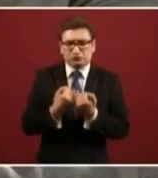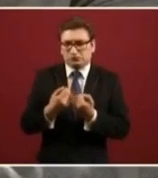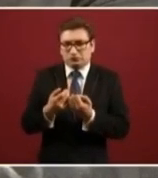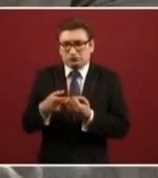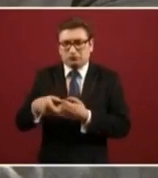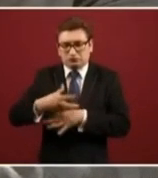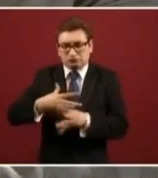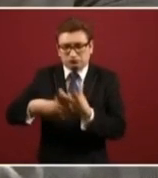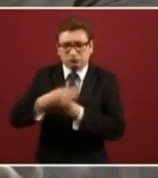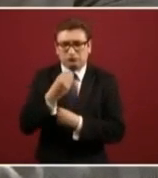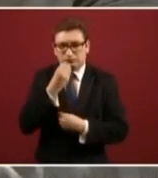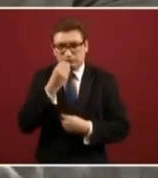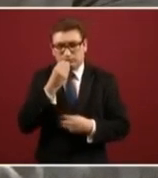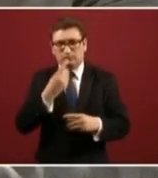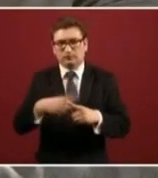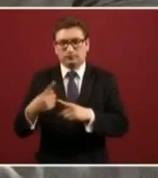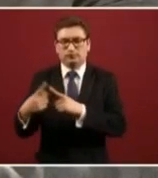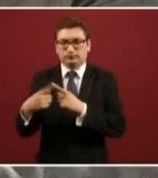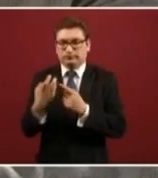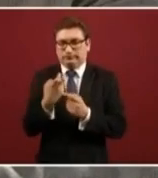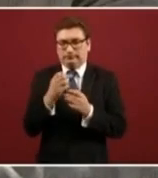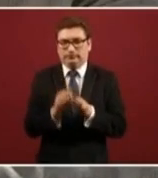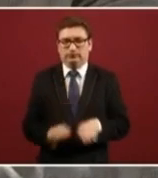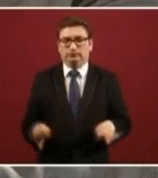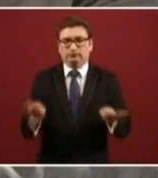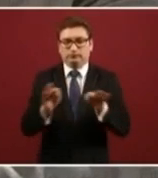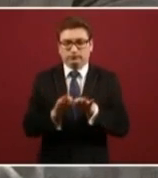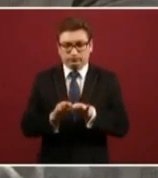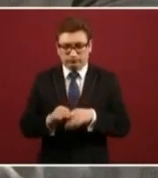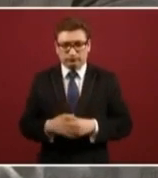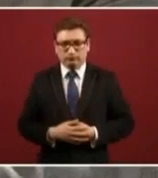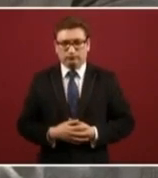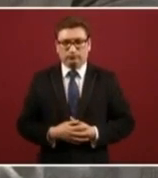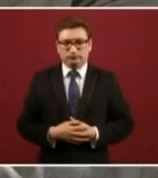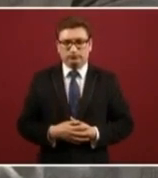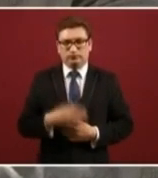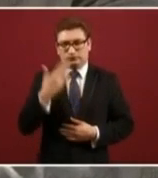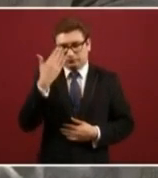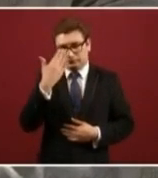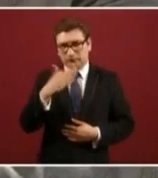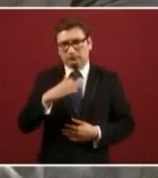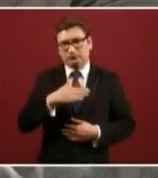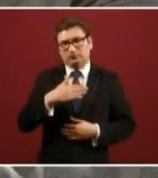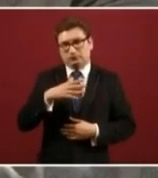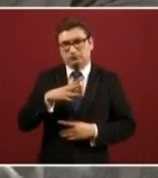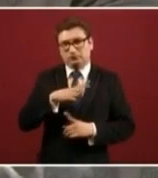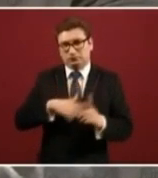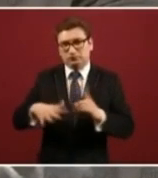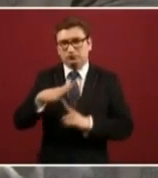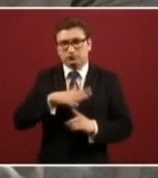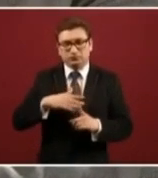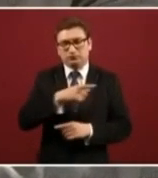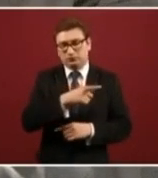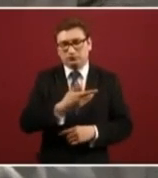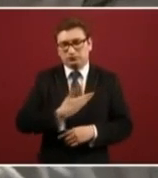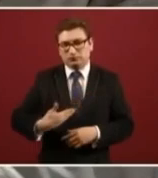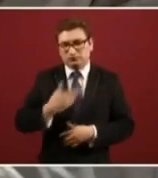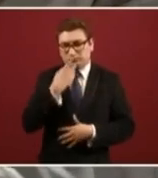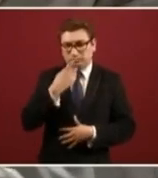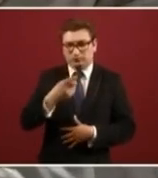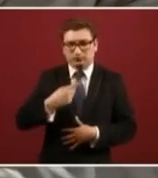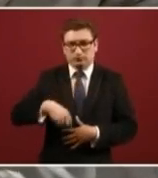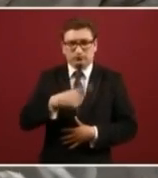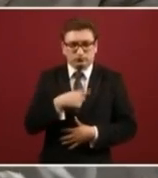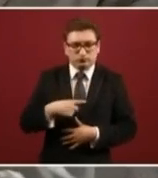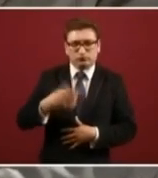todavía mucho más o cobra mucho más importancia debido a los imponderables climatológicos que el propio presidente señala. Tenemos que ir